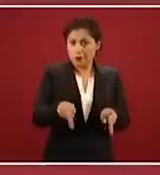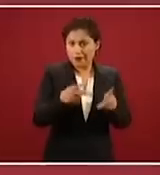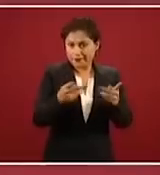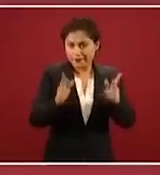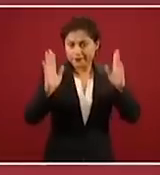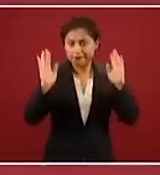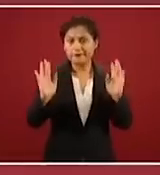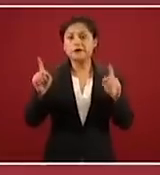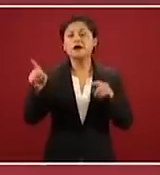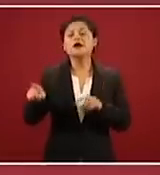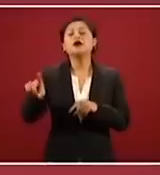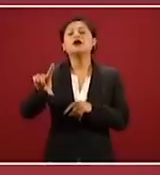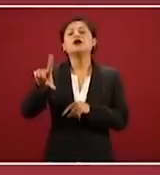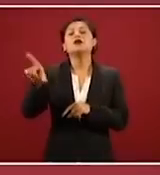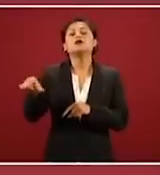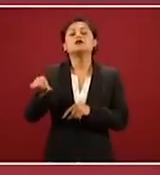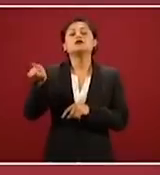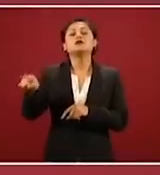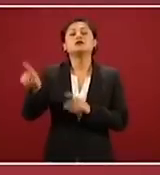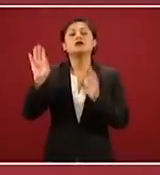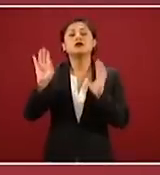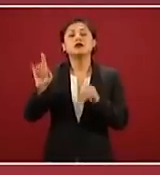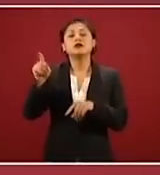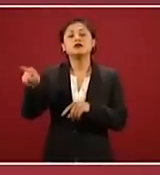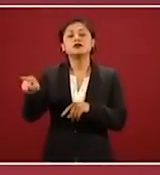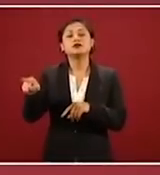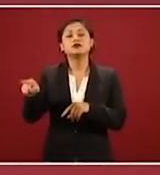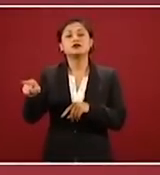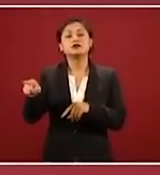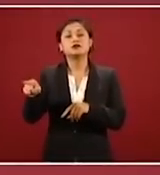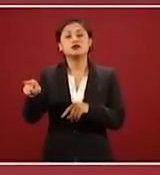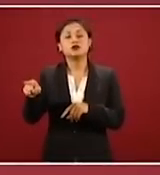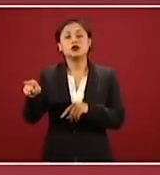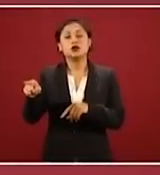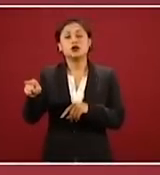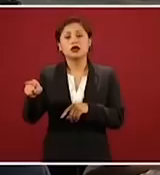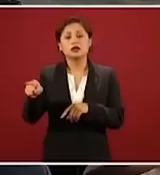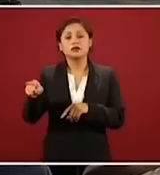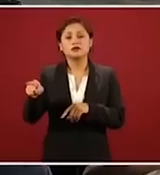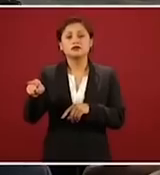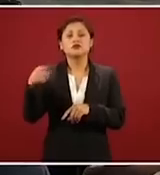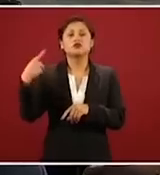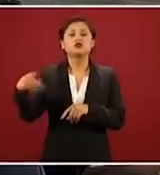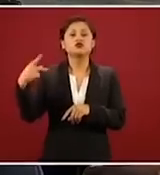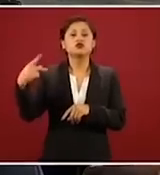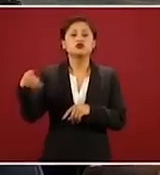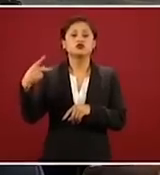promover sus productos, y otros, como este caso